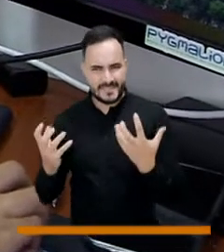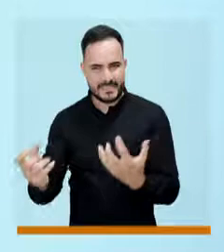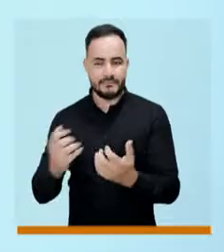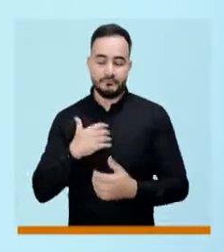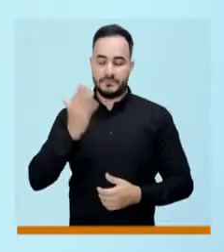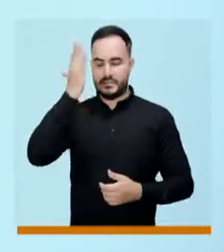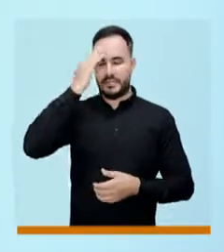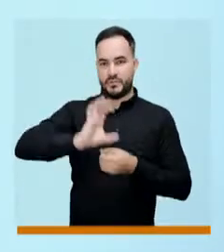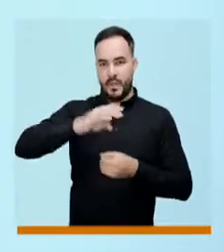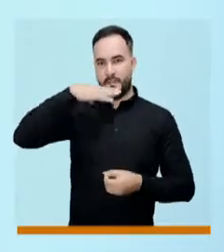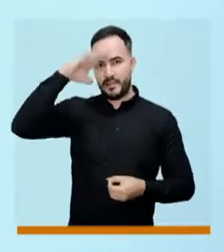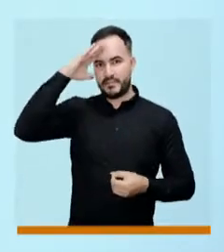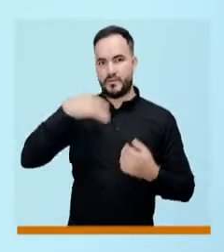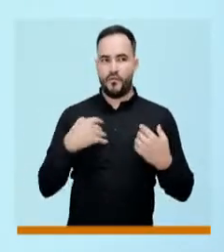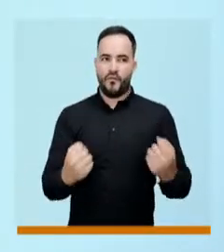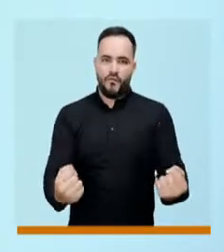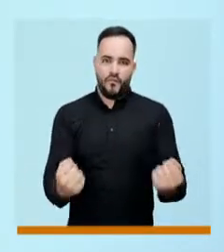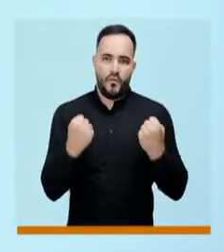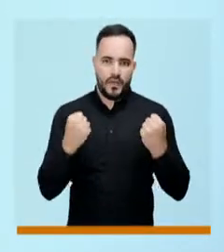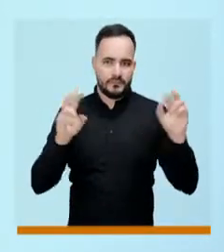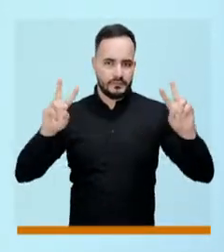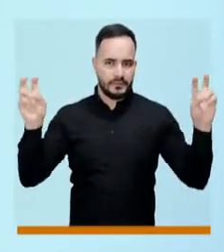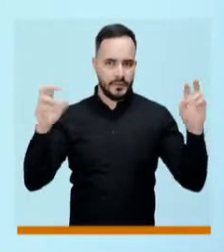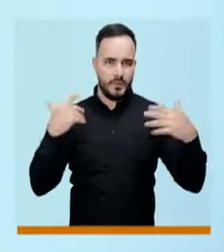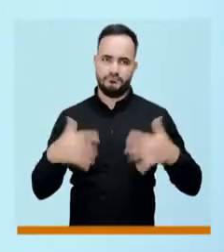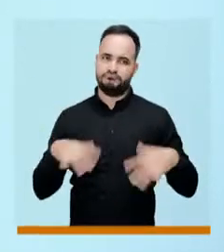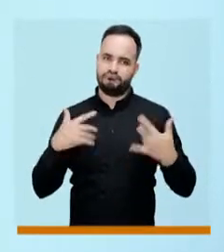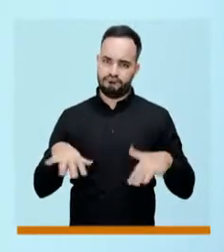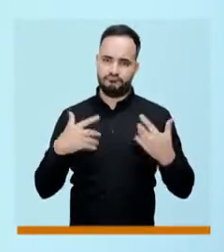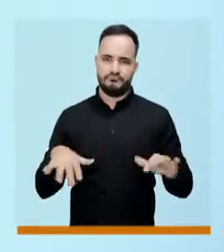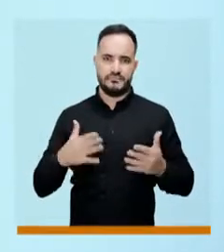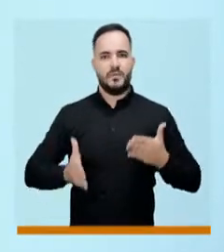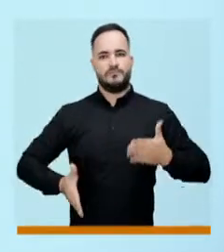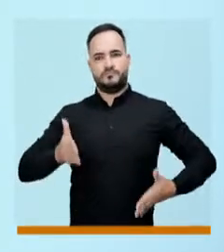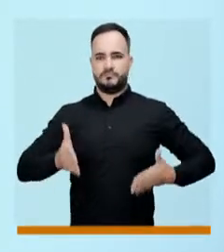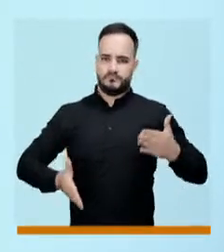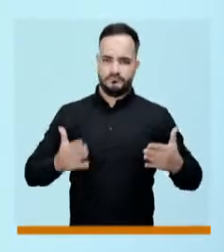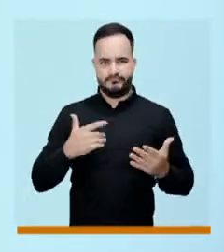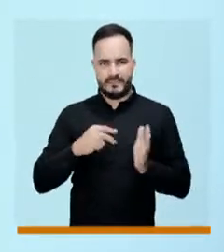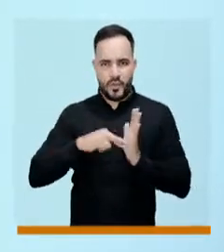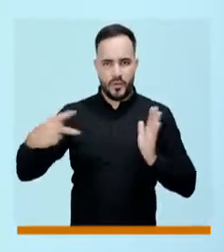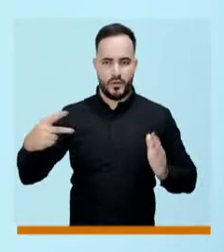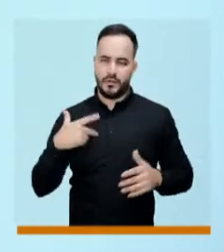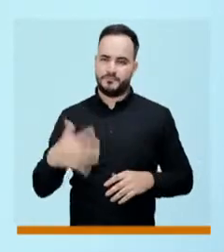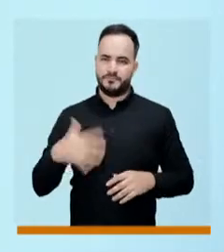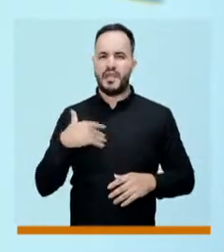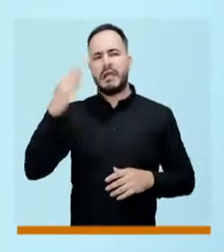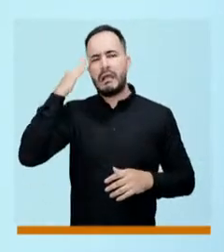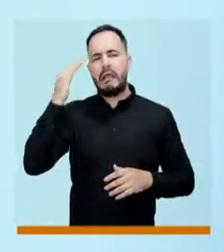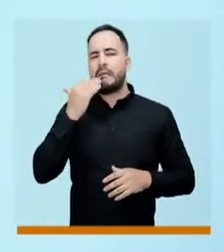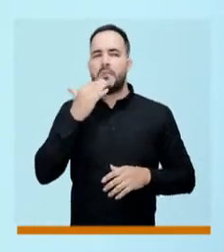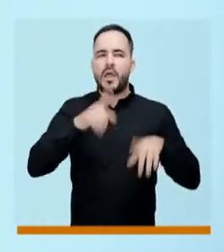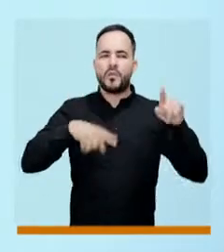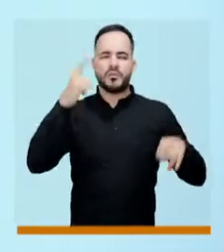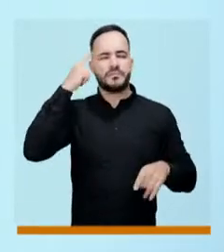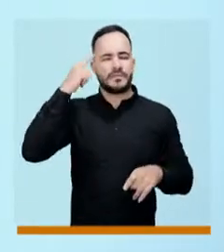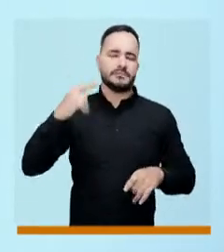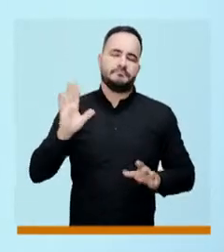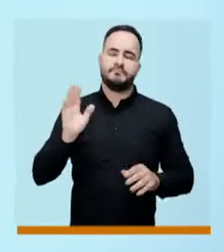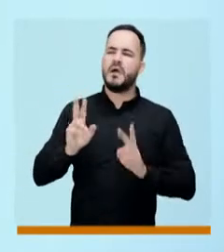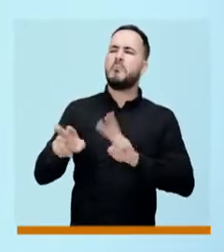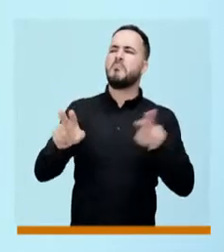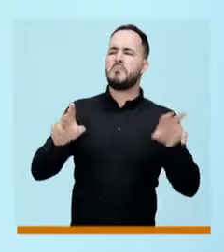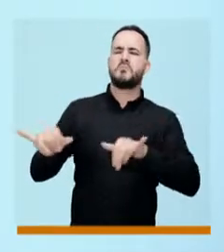gran potencia en este tema, porque uno podría creer que esto está pasando en otros lugares con la misma intensidad que